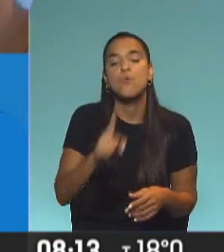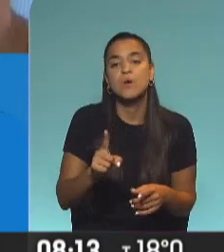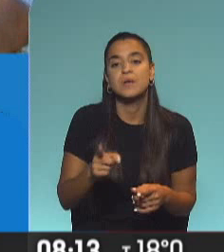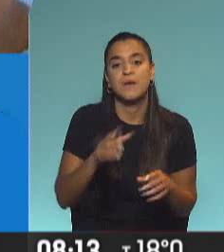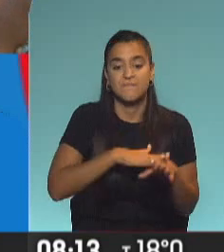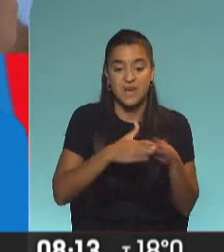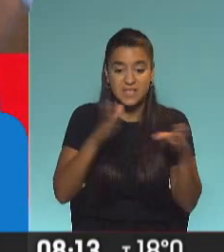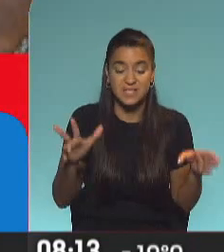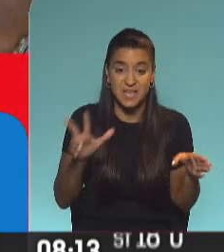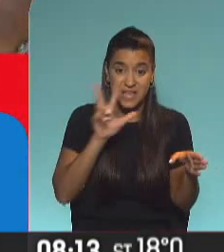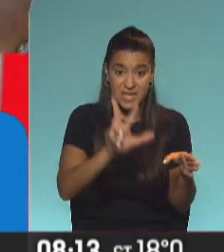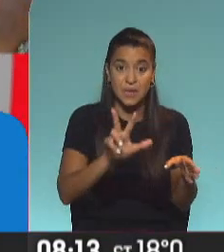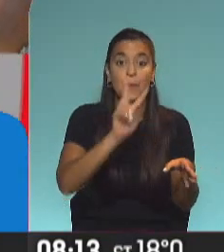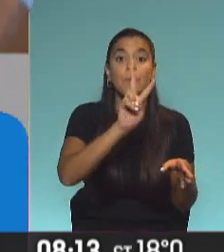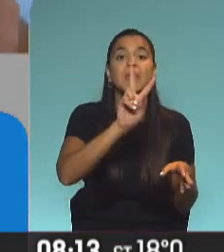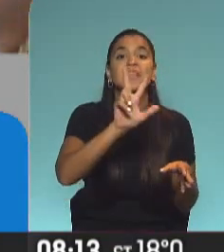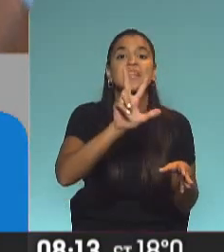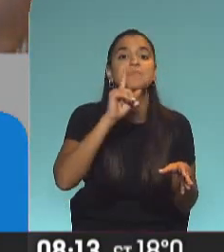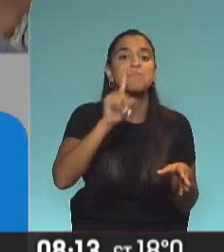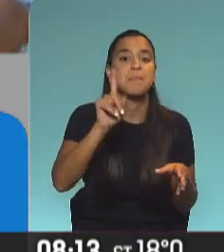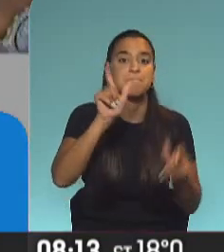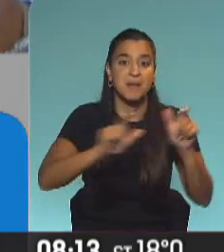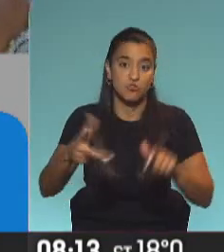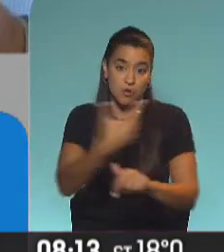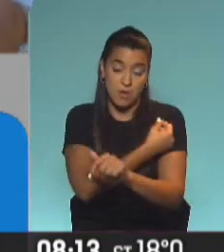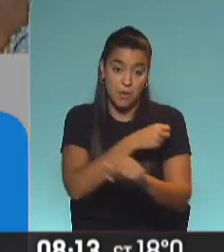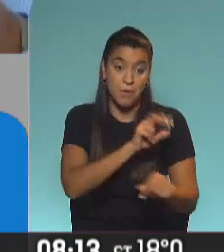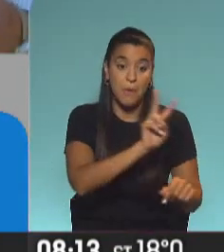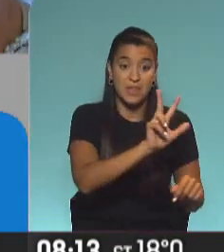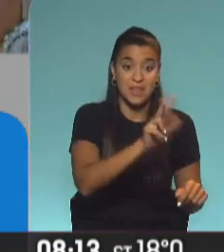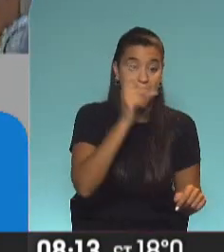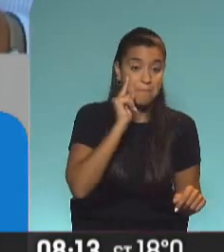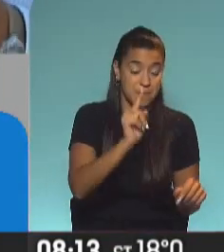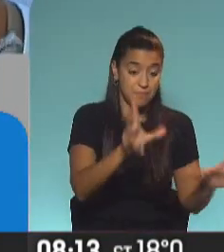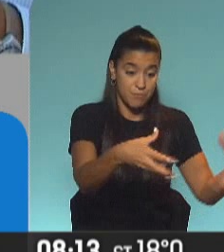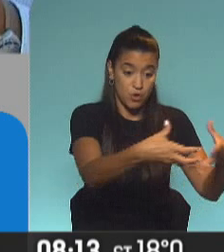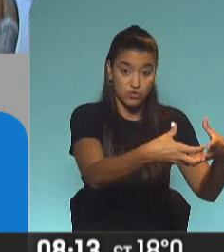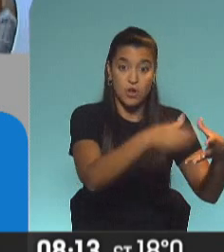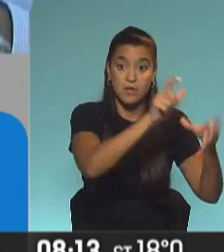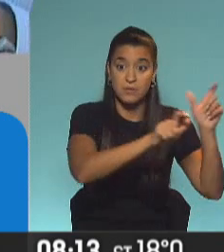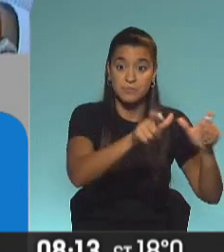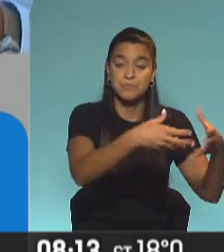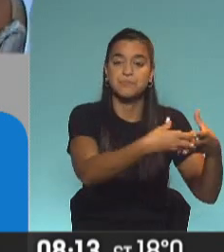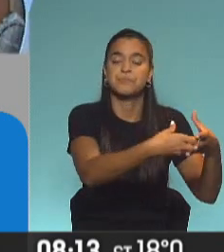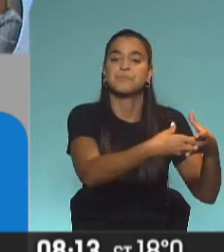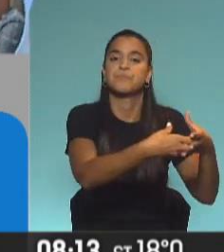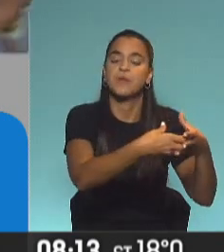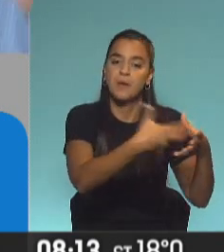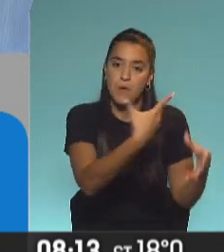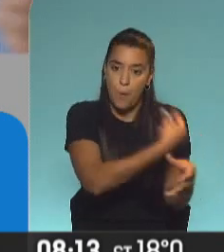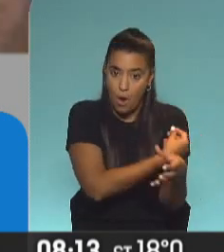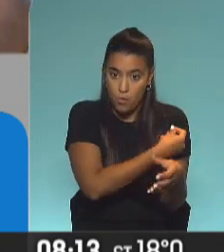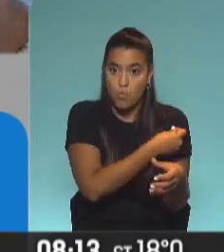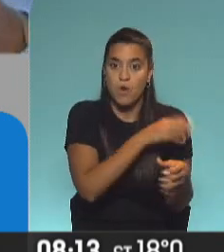casi 23.000 personas. De esas 23.000 personas, la proporción de personas que han recibido en